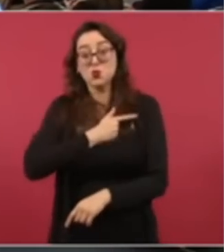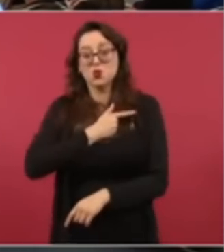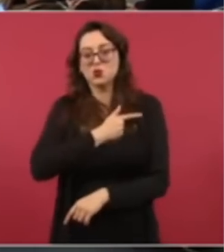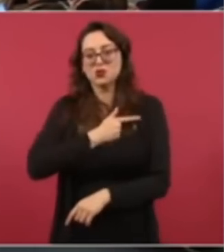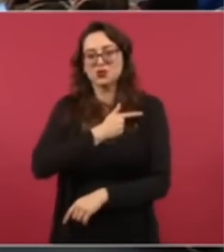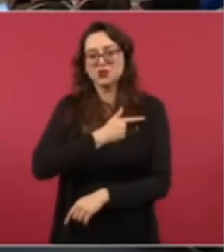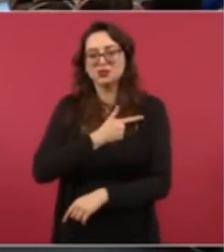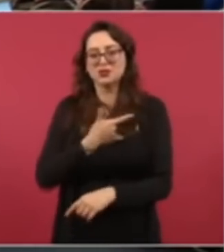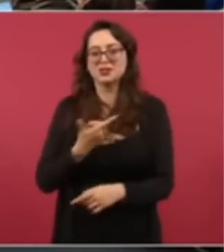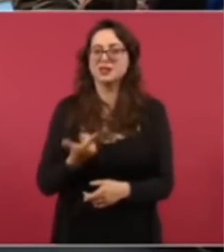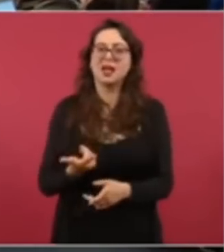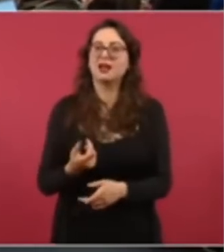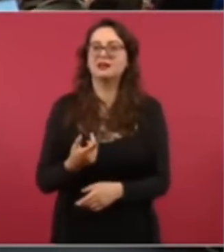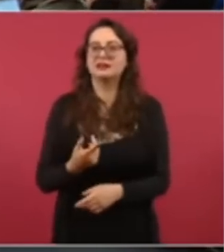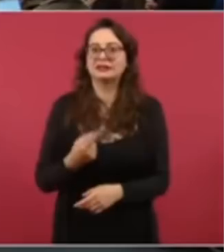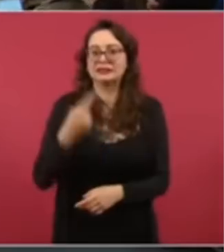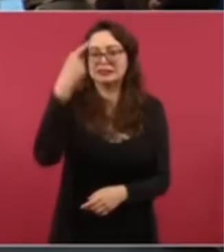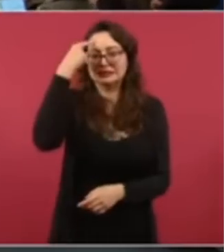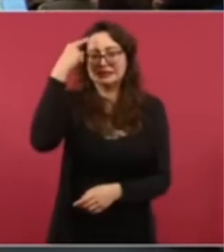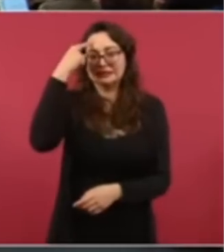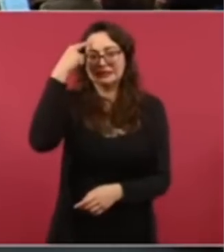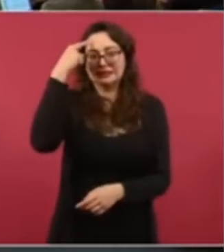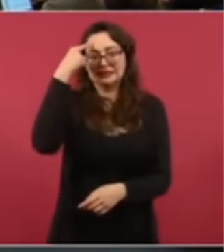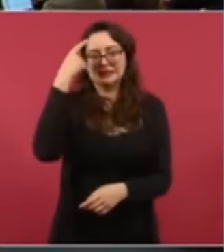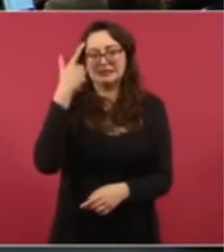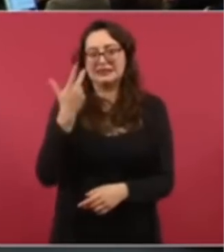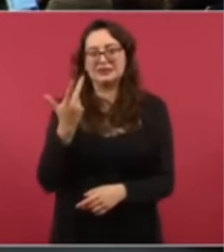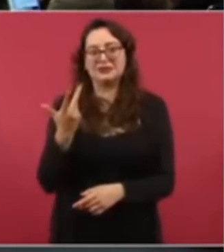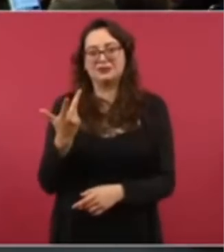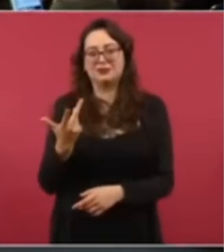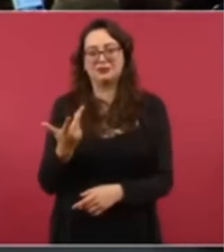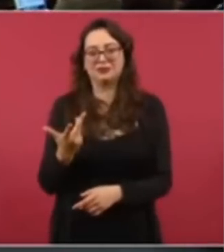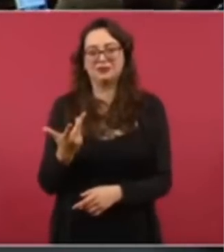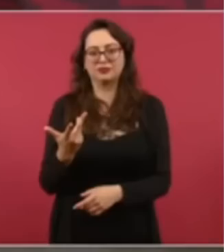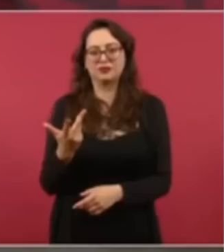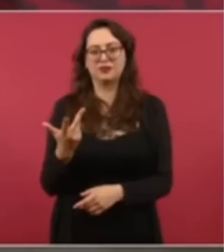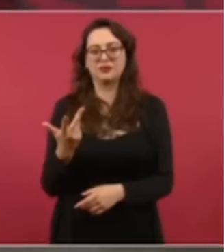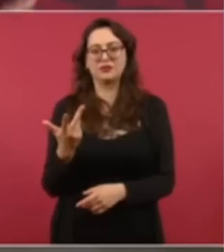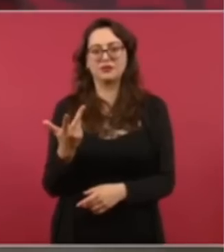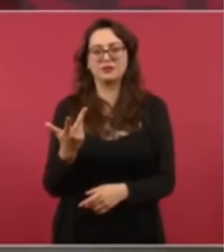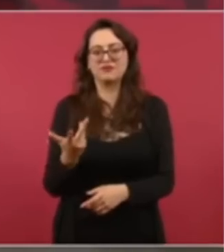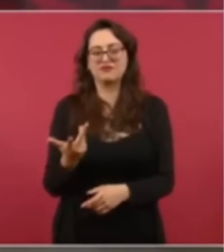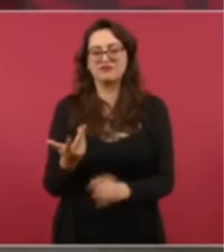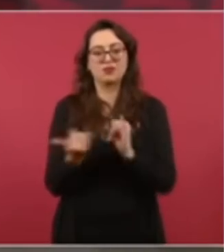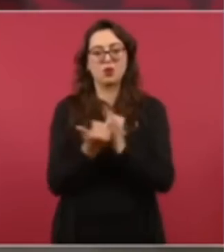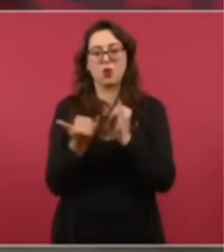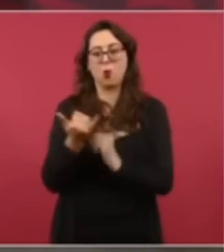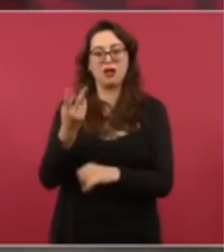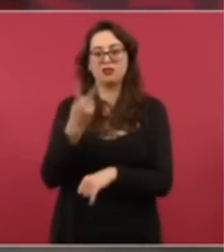actúan como si se pudiese aplicar la política de hace 200